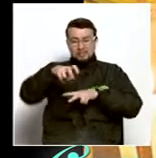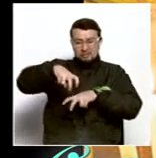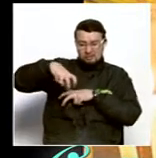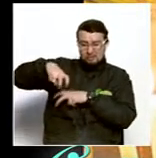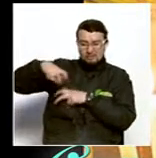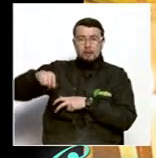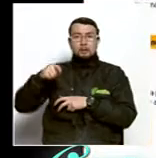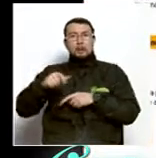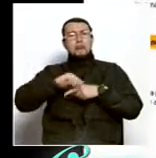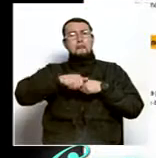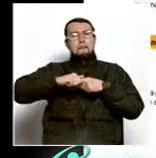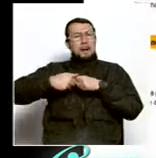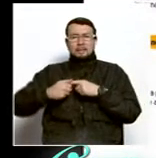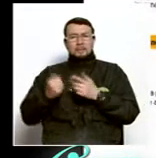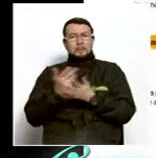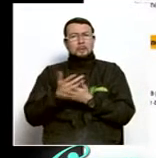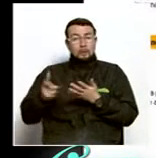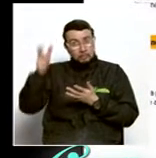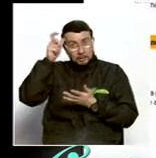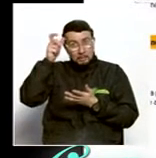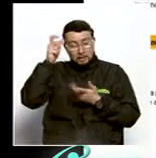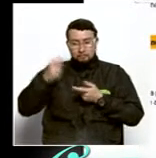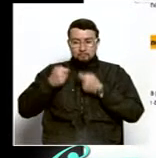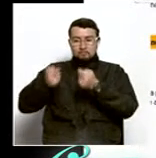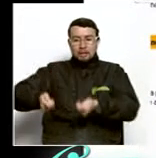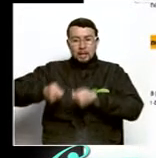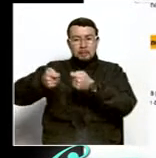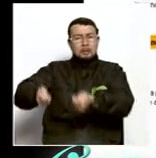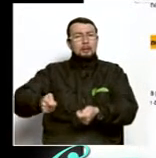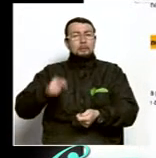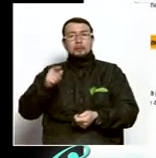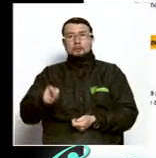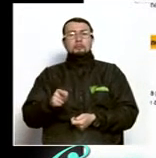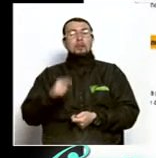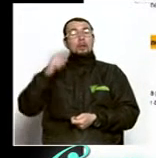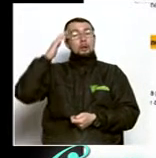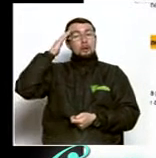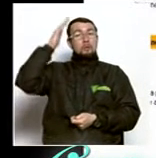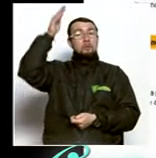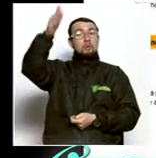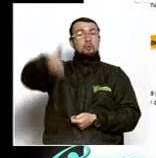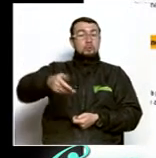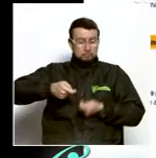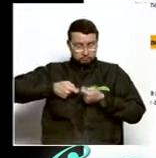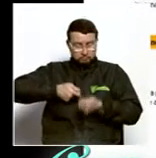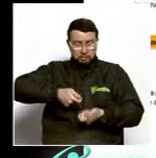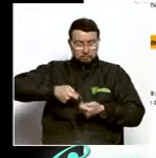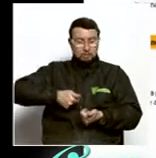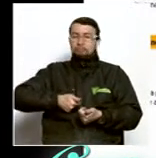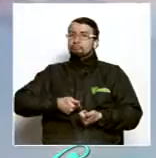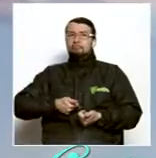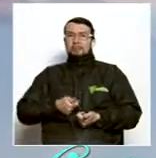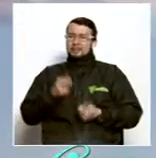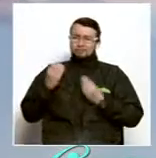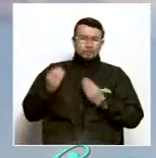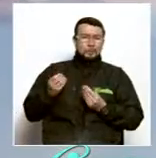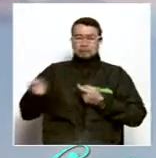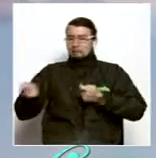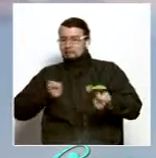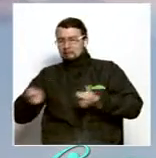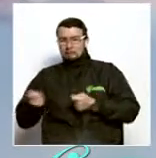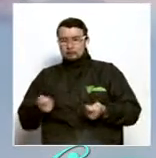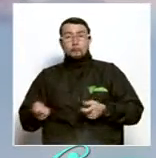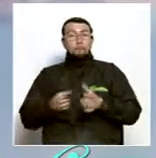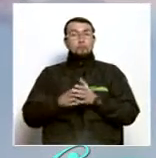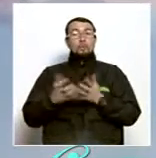del maíz y el alimento para el ganado y las gallinas, ya las próximas frutas que vienen las manipularon tanto que una